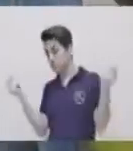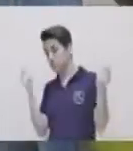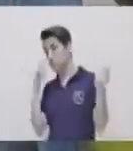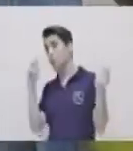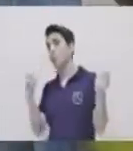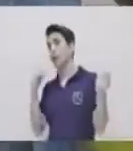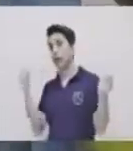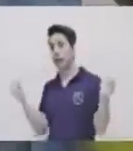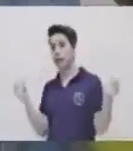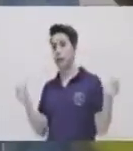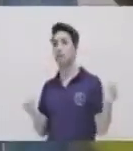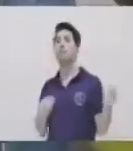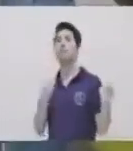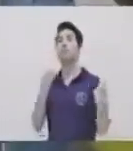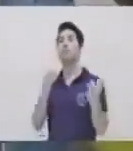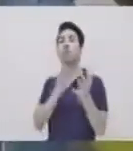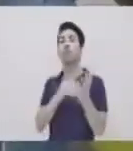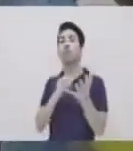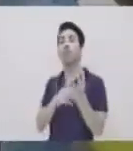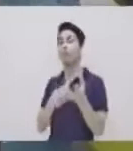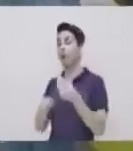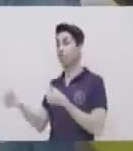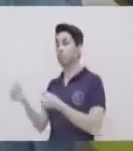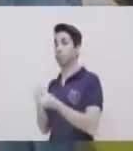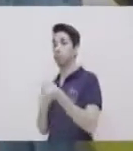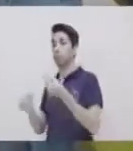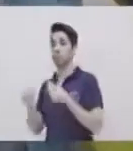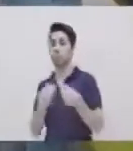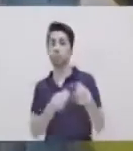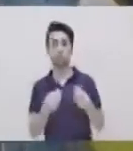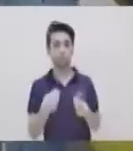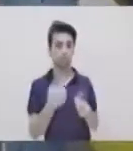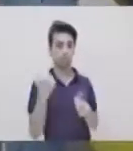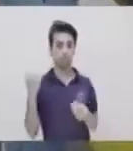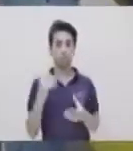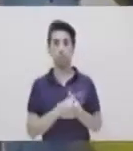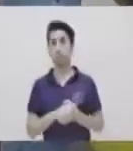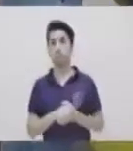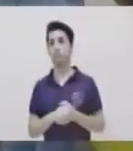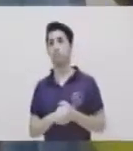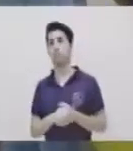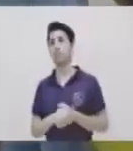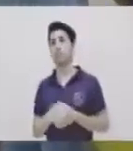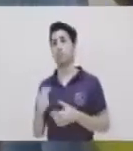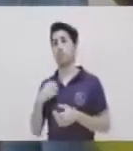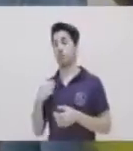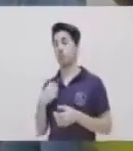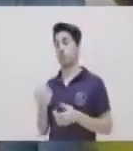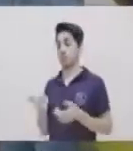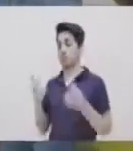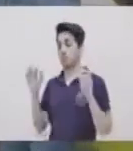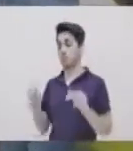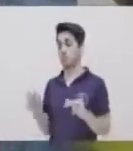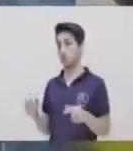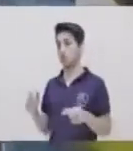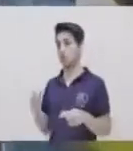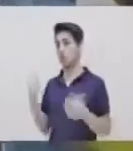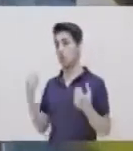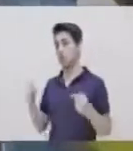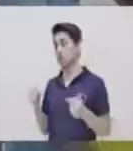extinción, por el trasiego que existe por comercializarla. Entonces el mismo hombre es el que ha